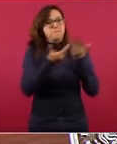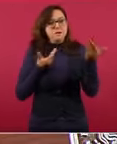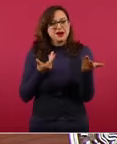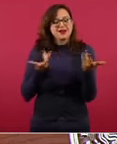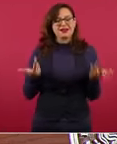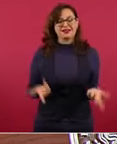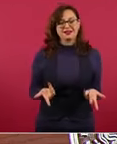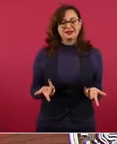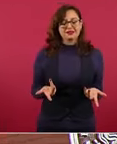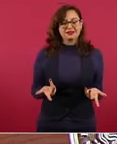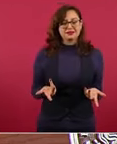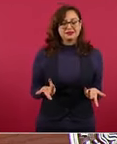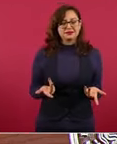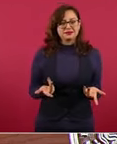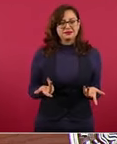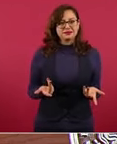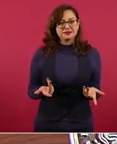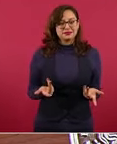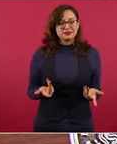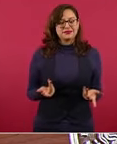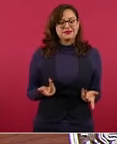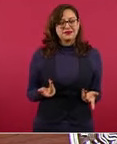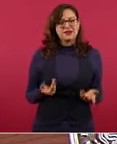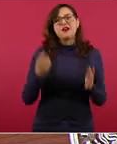sepa que tiene una oportunidad